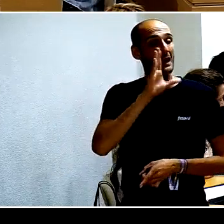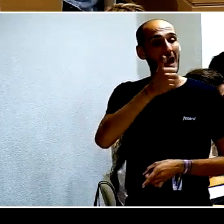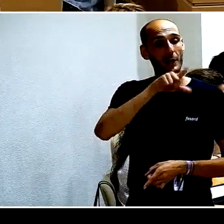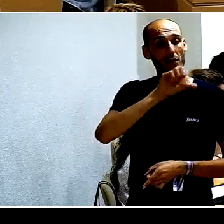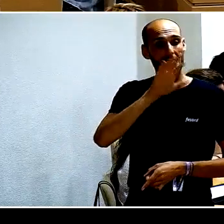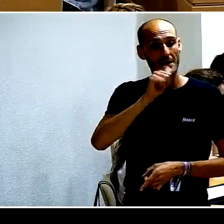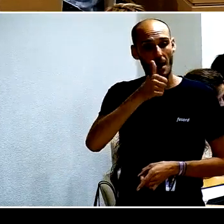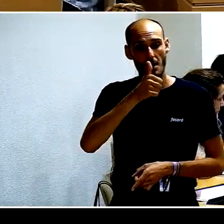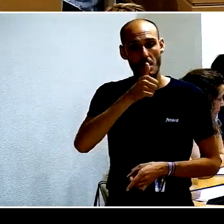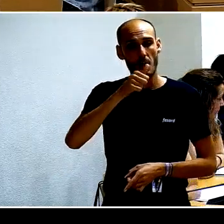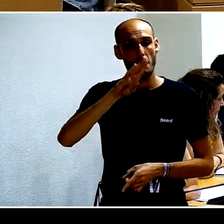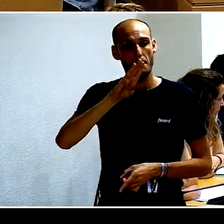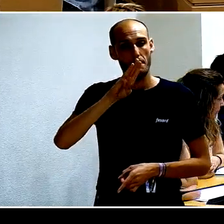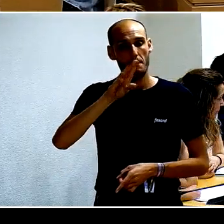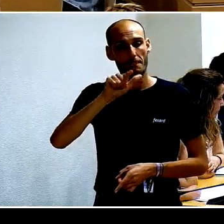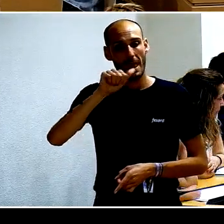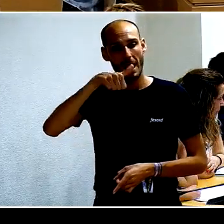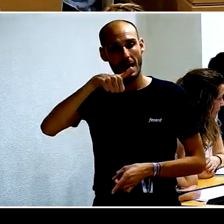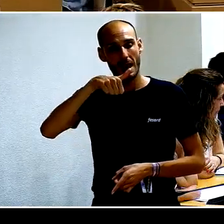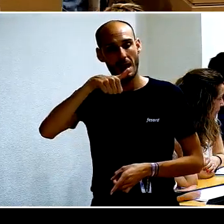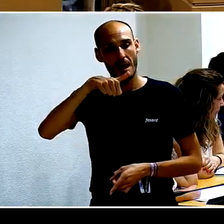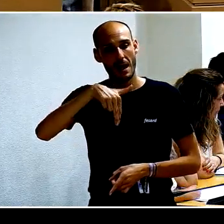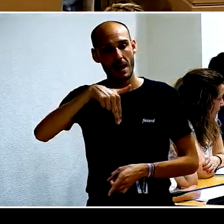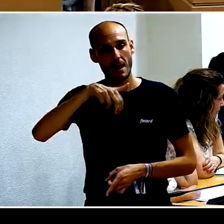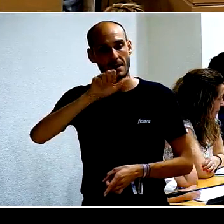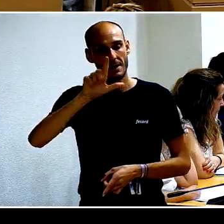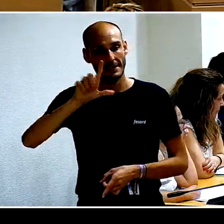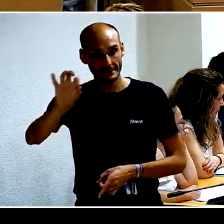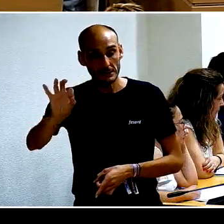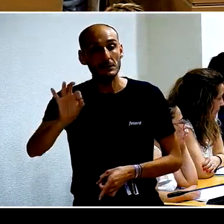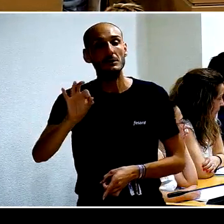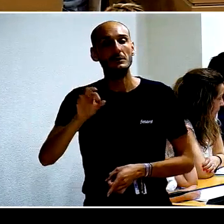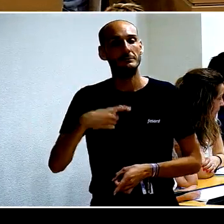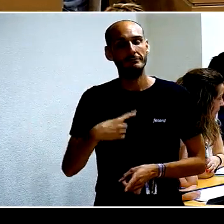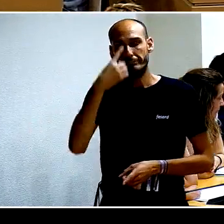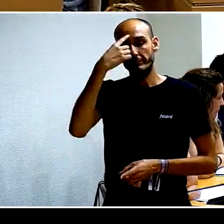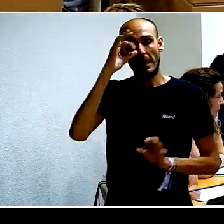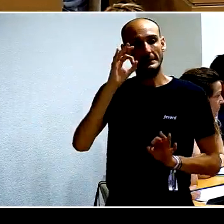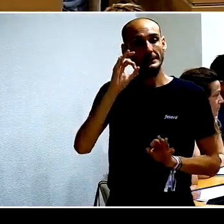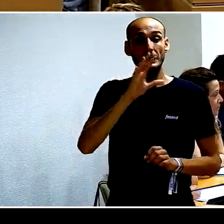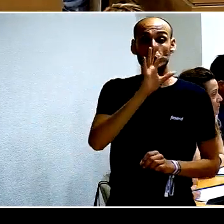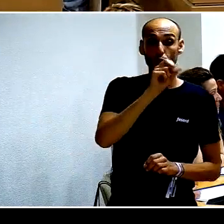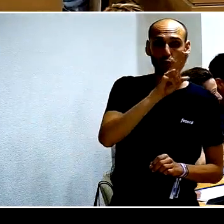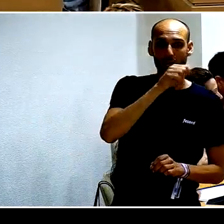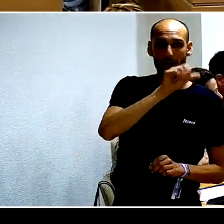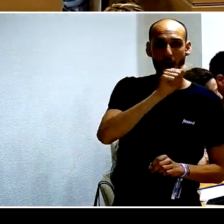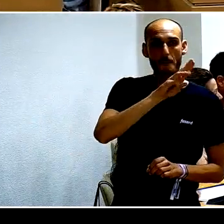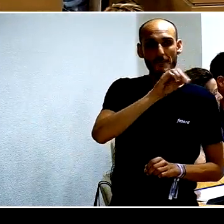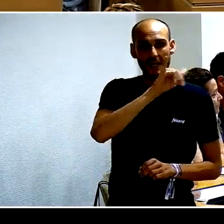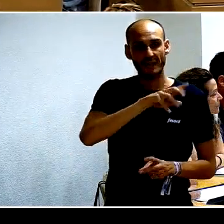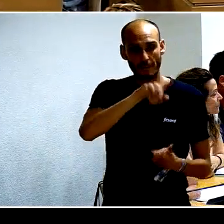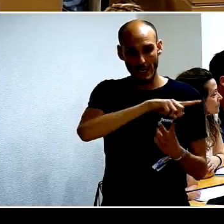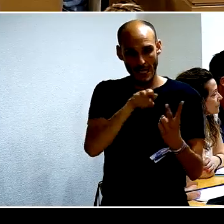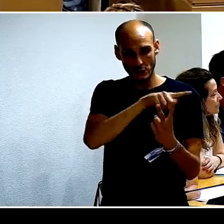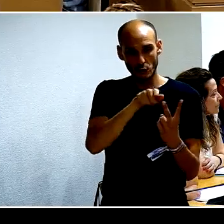no podemos evitar desde nuestro grupo recordar a Carolina Planells y a Susana Pérez. Solo hay que revisar